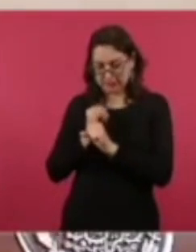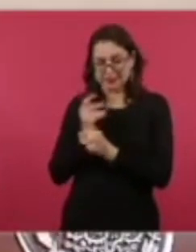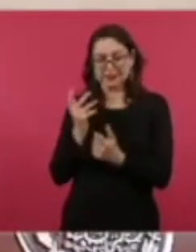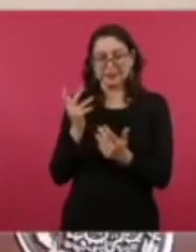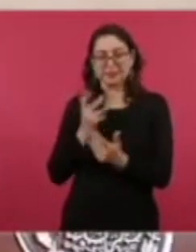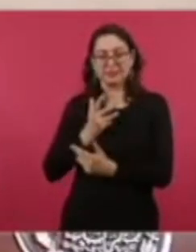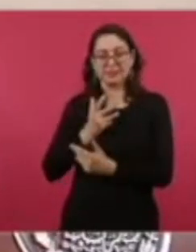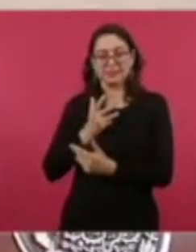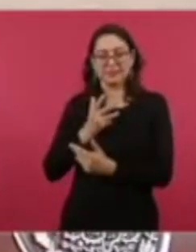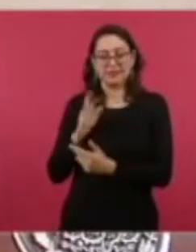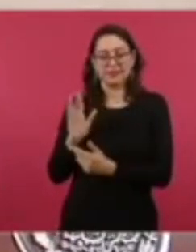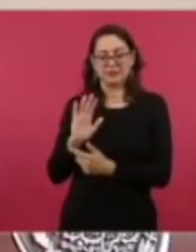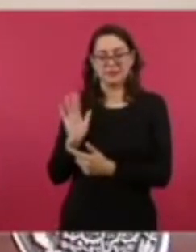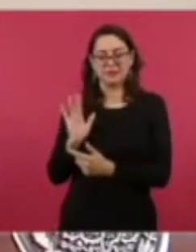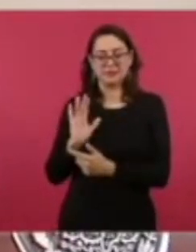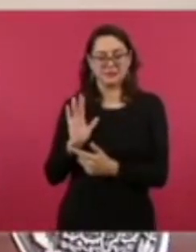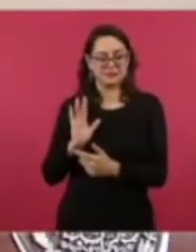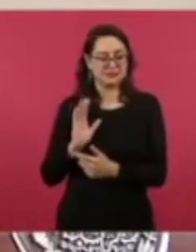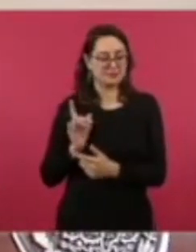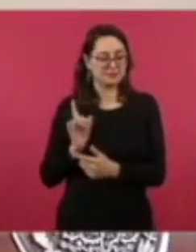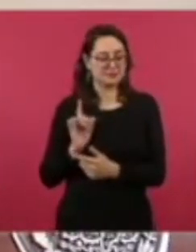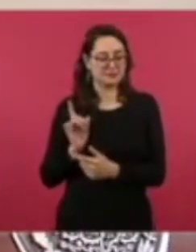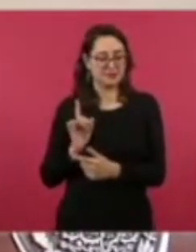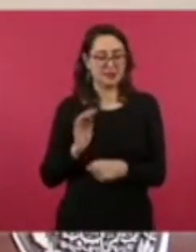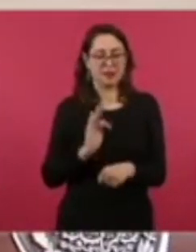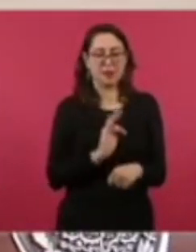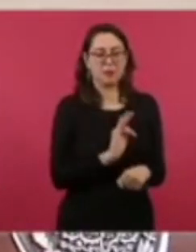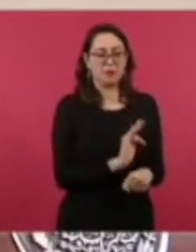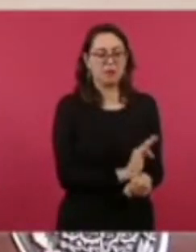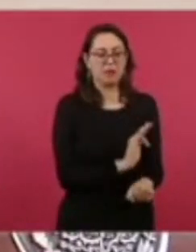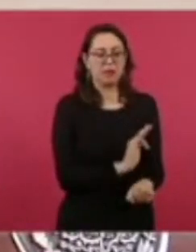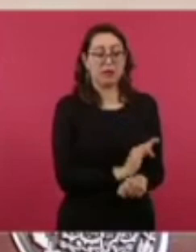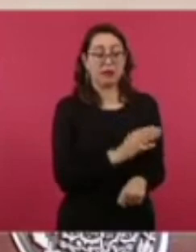se dedicaron a proteger